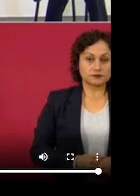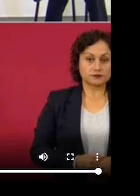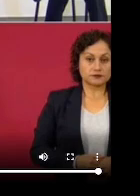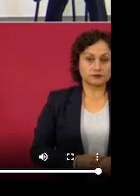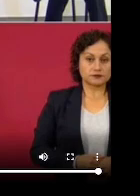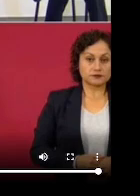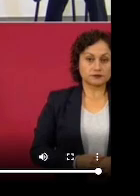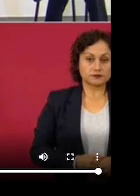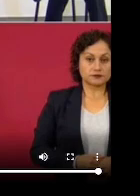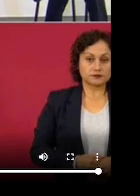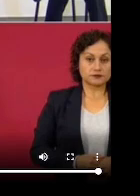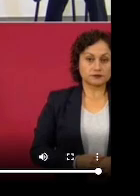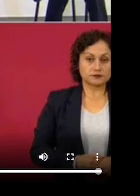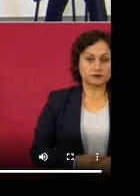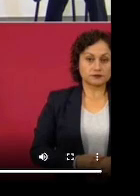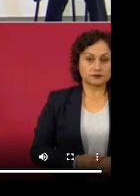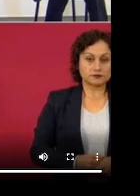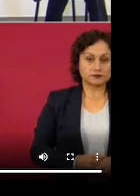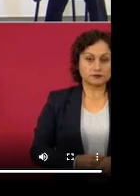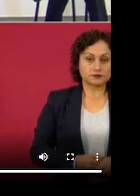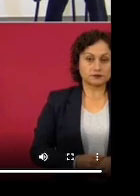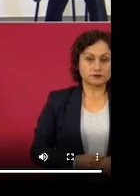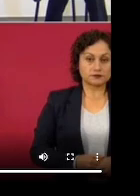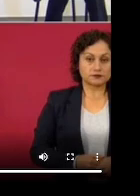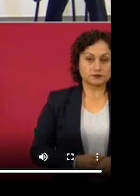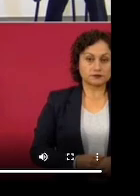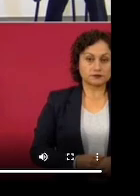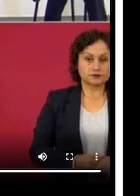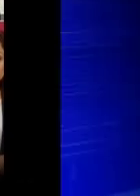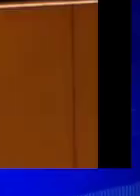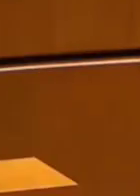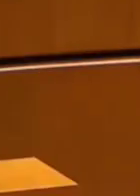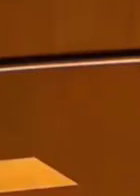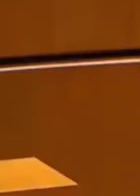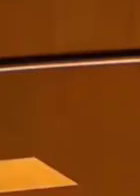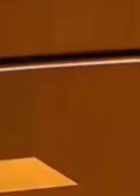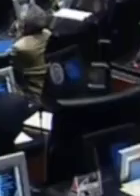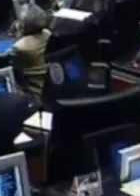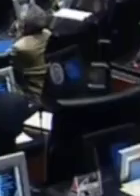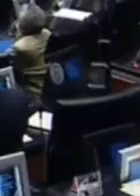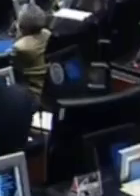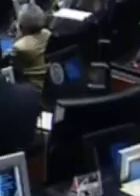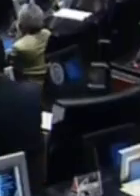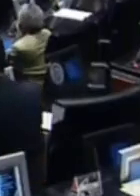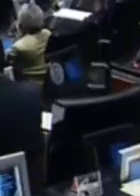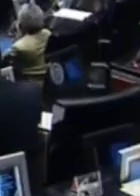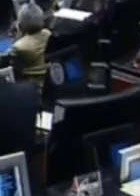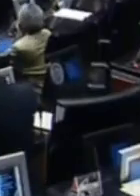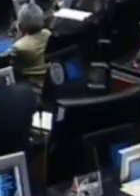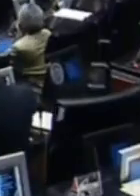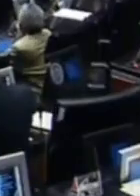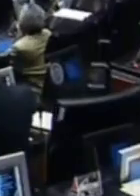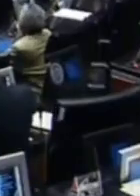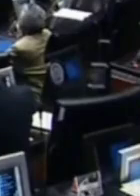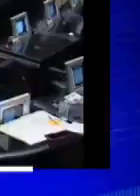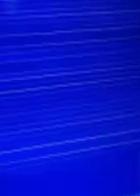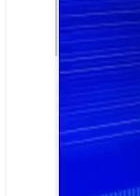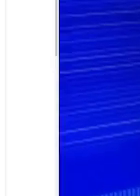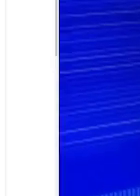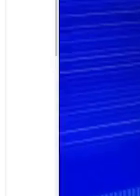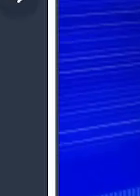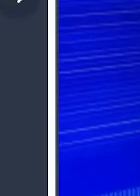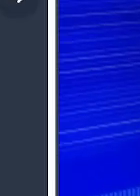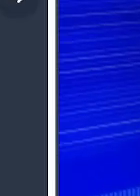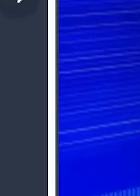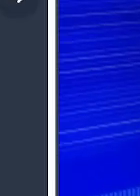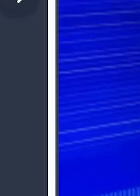justamente en este tema el presidente también centra parte de pues la petición porque bueno lo que se